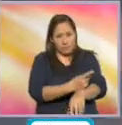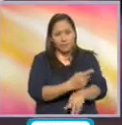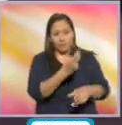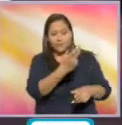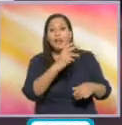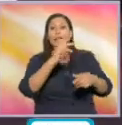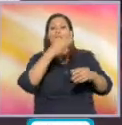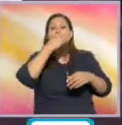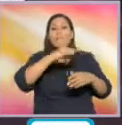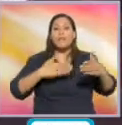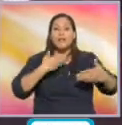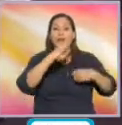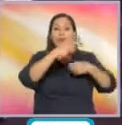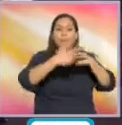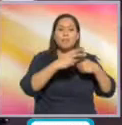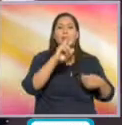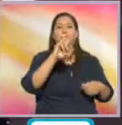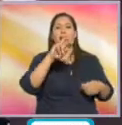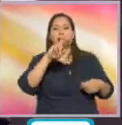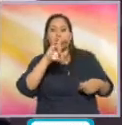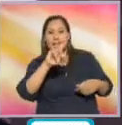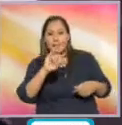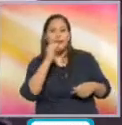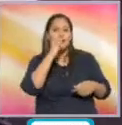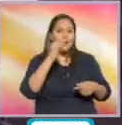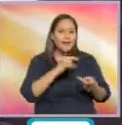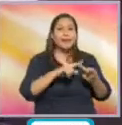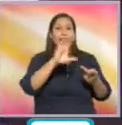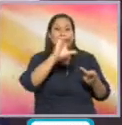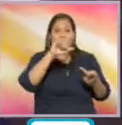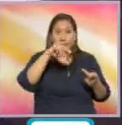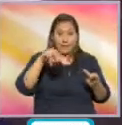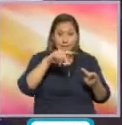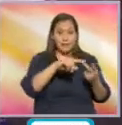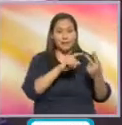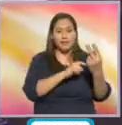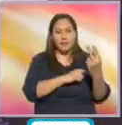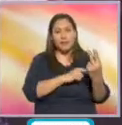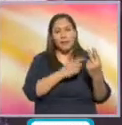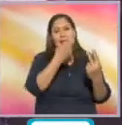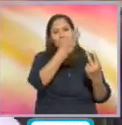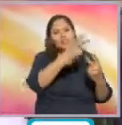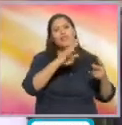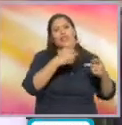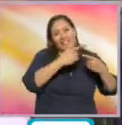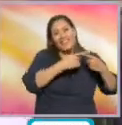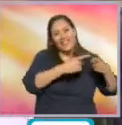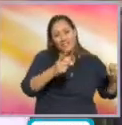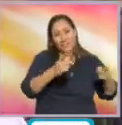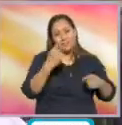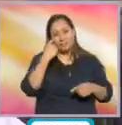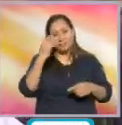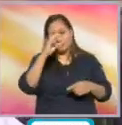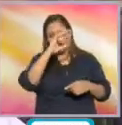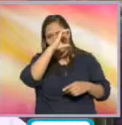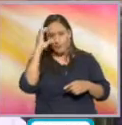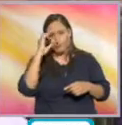festivales europeos, Venecia, Cannes, tiene, digamos, una característica muy distinta. Vamos a ver imágenes